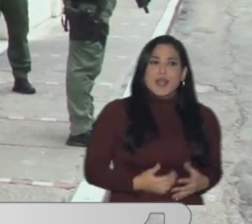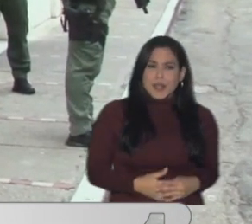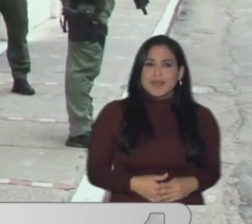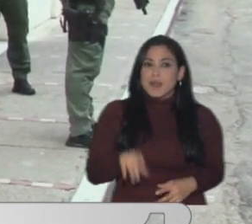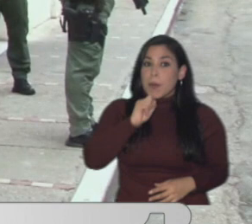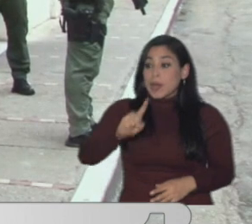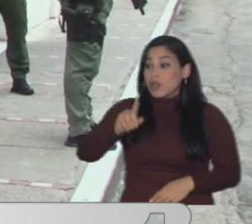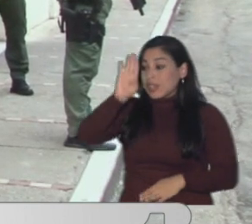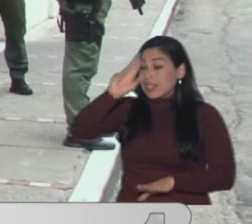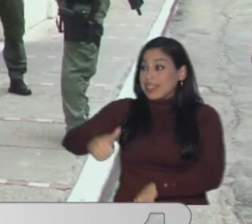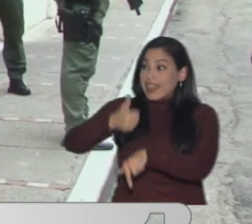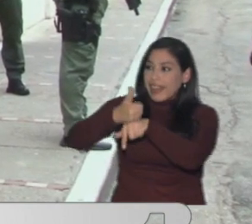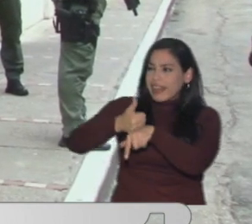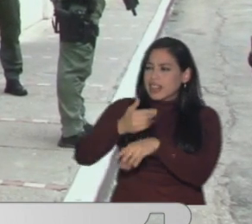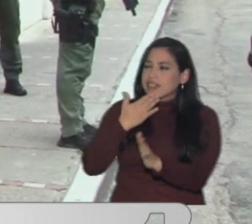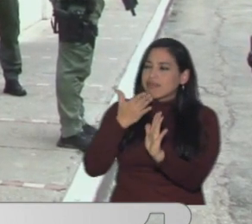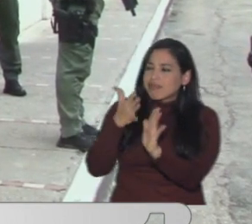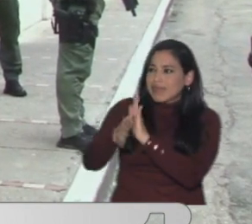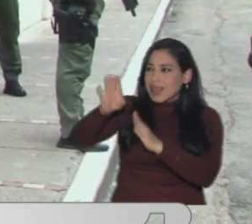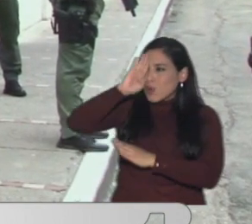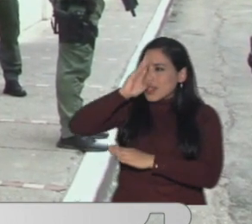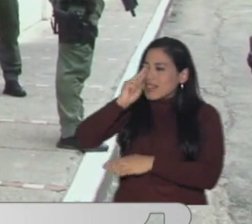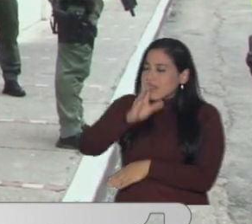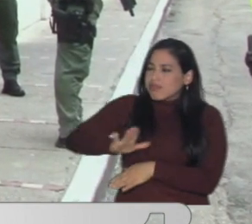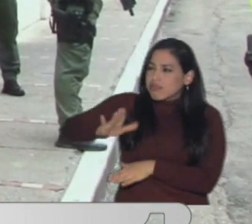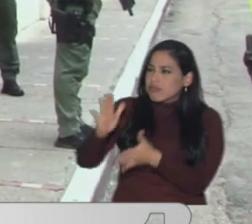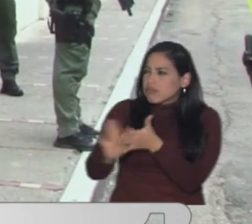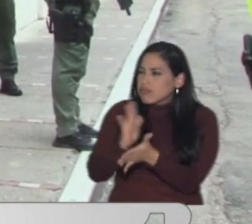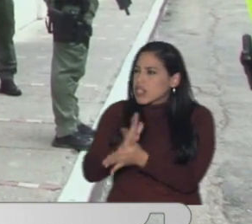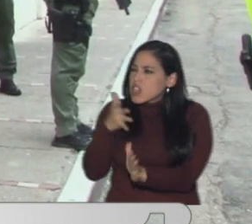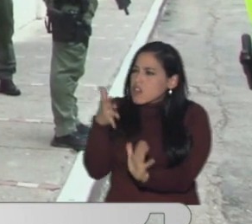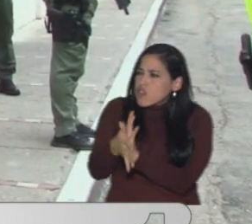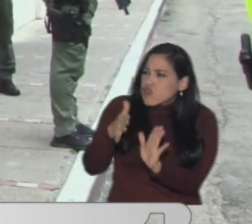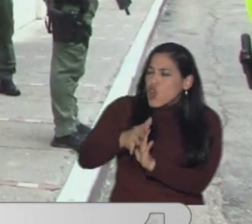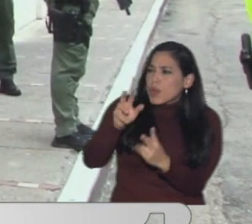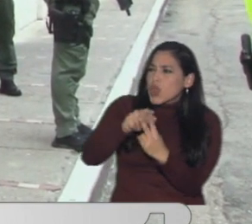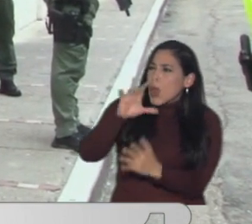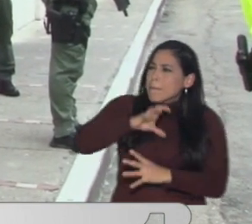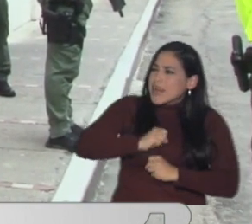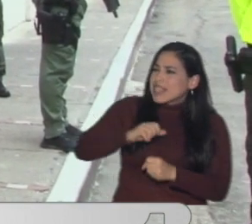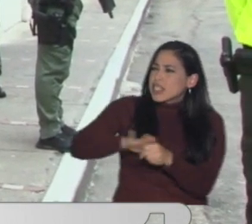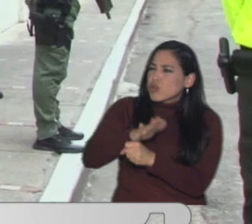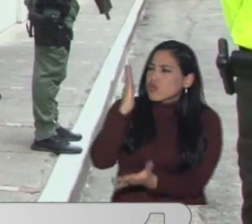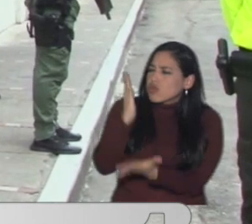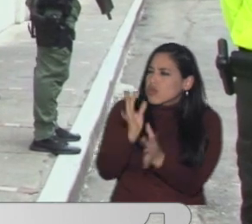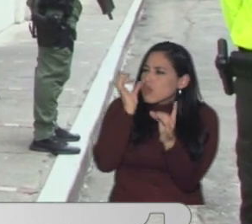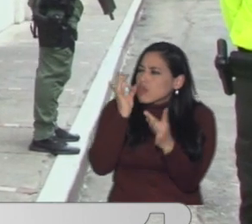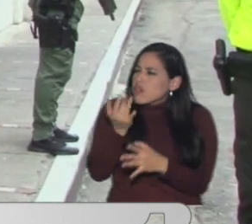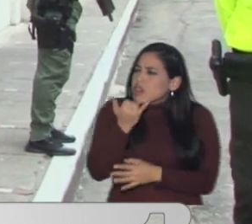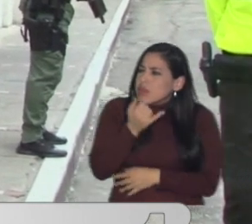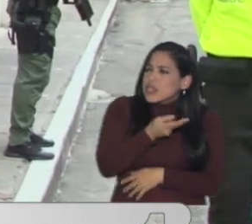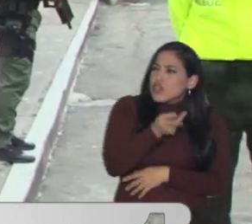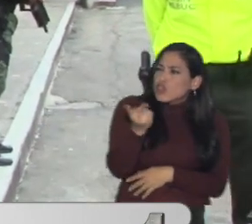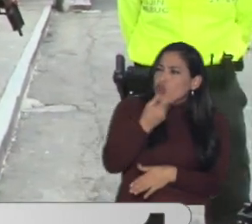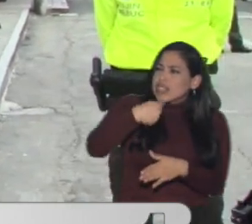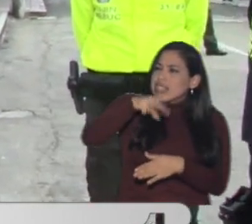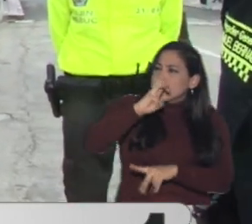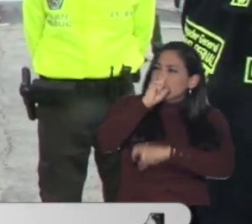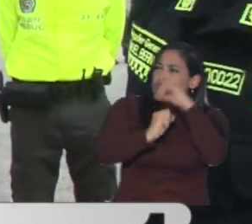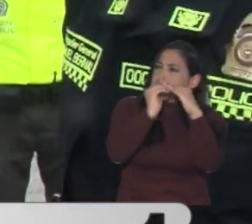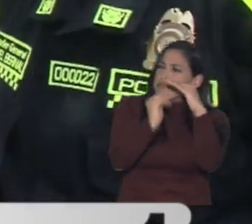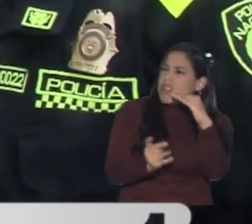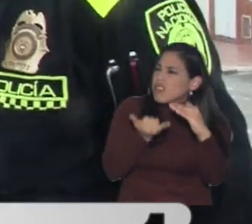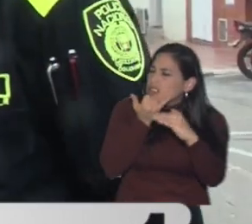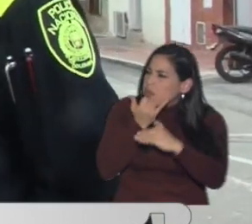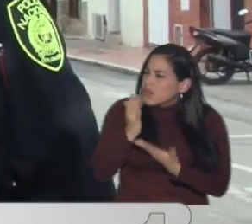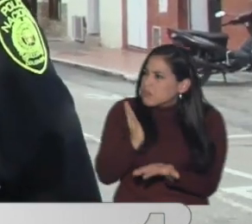preguntarle al general Samuel Darío Bernal, comandante de la Policía Metropolitana, detalles de estos dos lamentables hechos en los cuales están involucrados menores. General, muy buenos